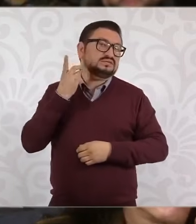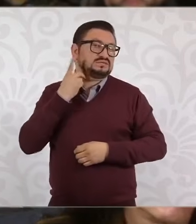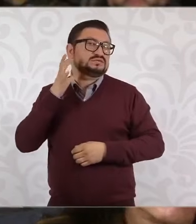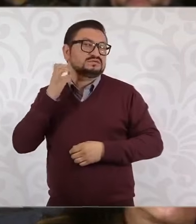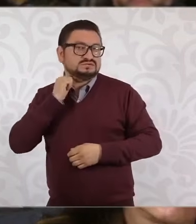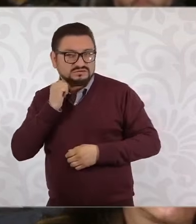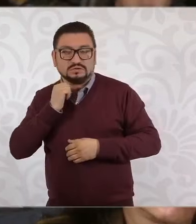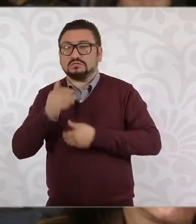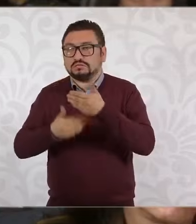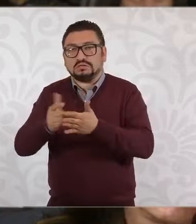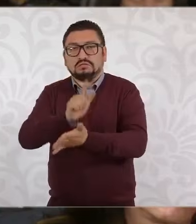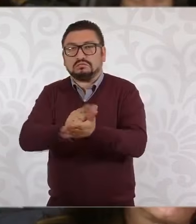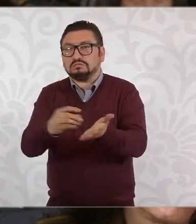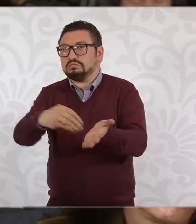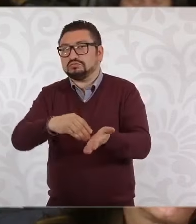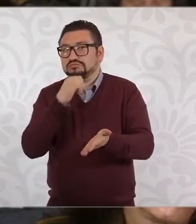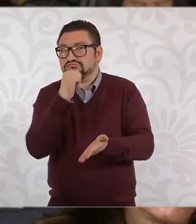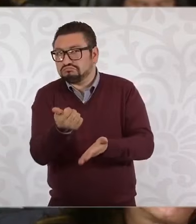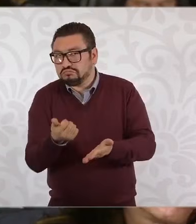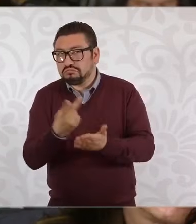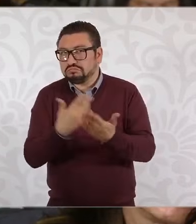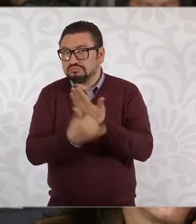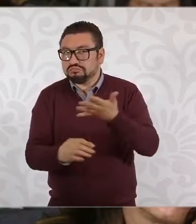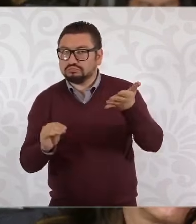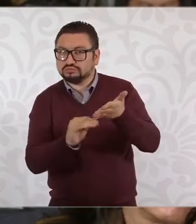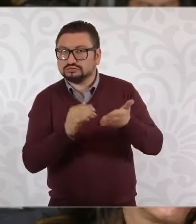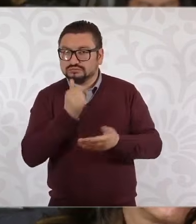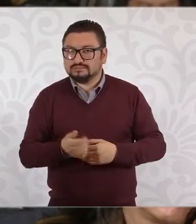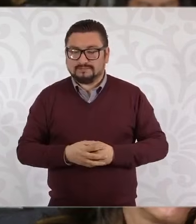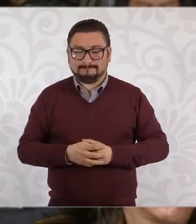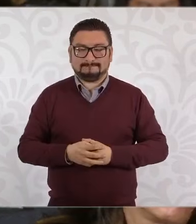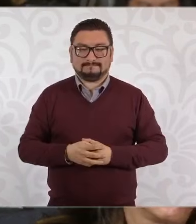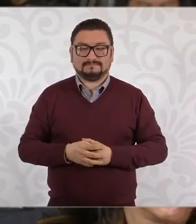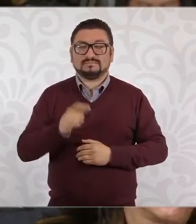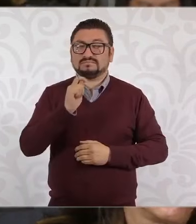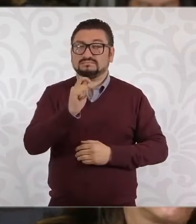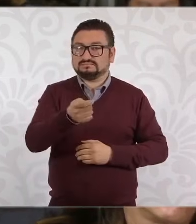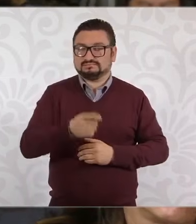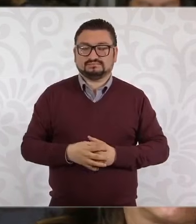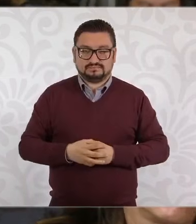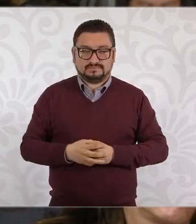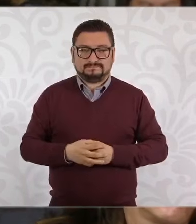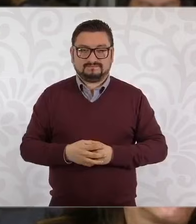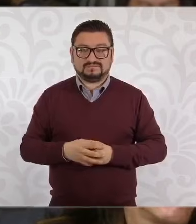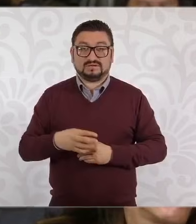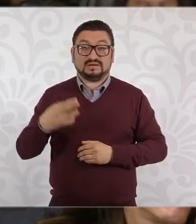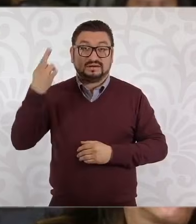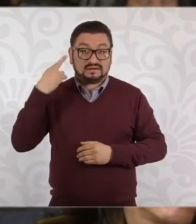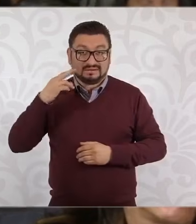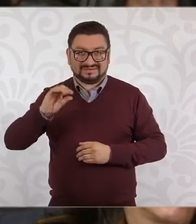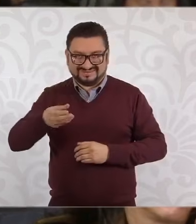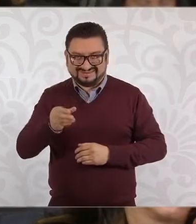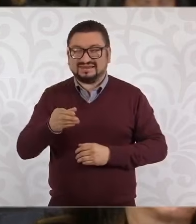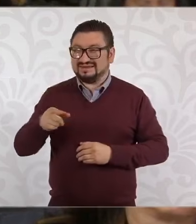pero que no transitó en la ley, no venía en el proyecto de ley, y es a las radios comunitarias